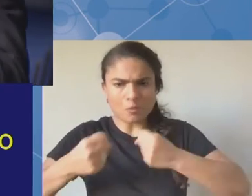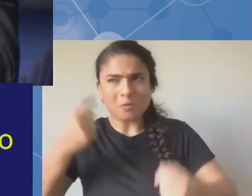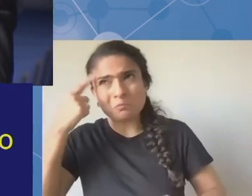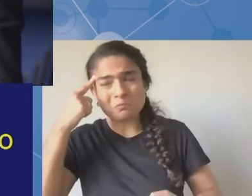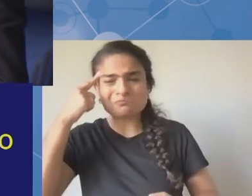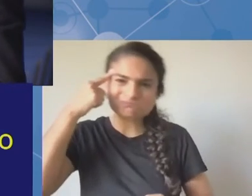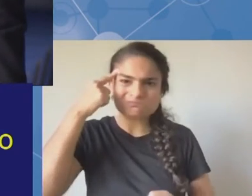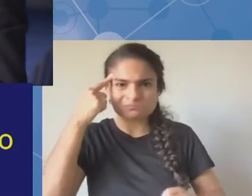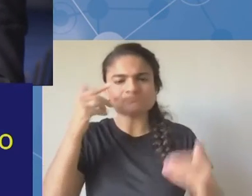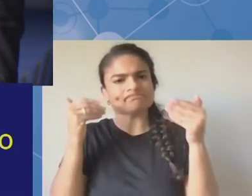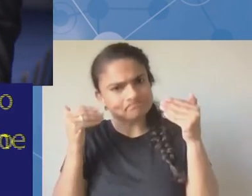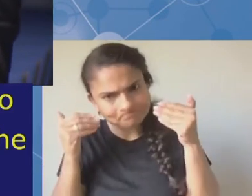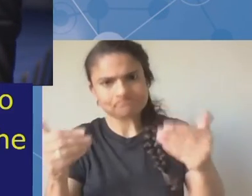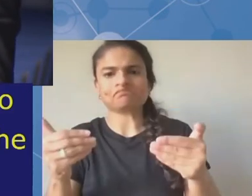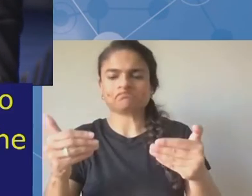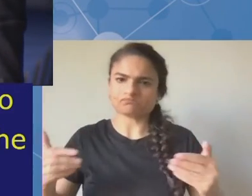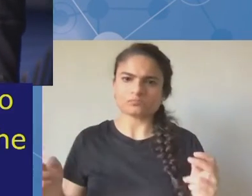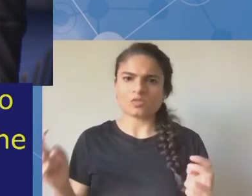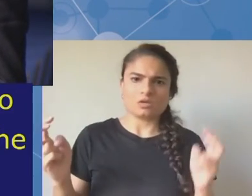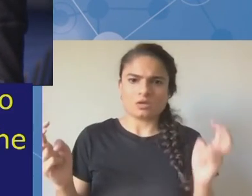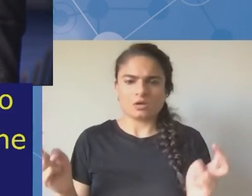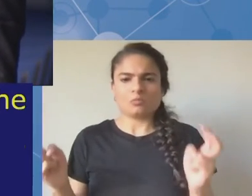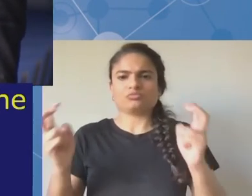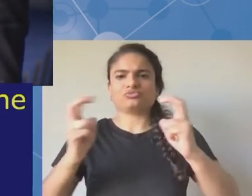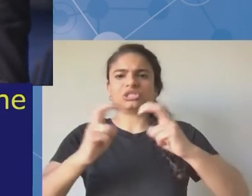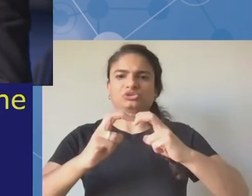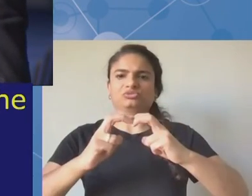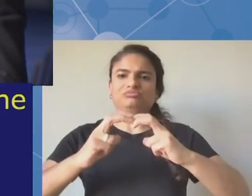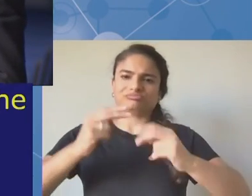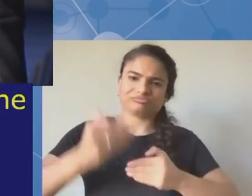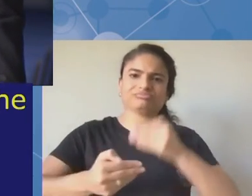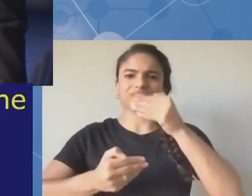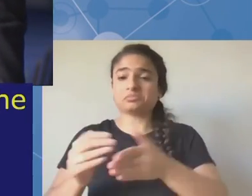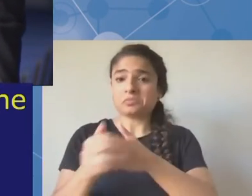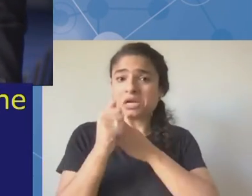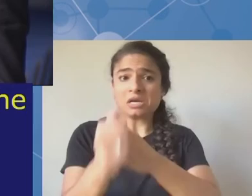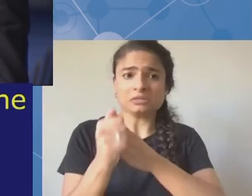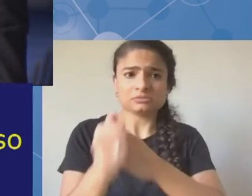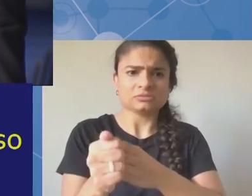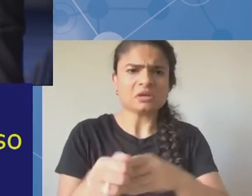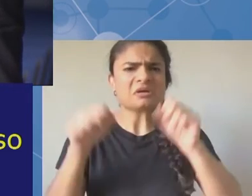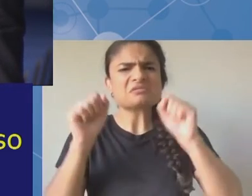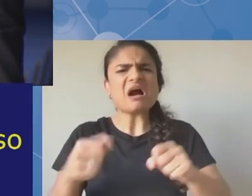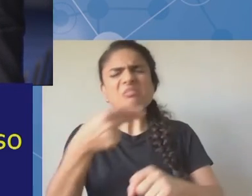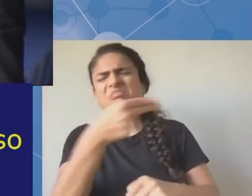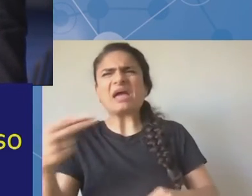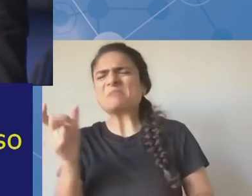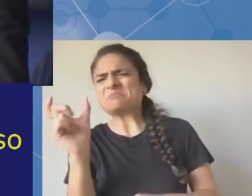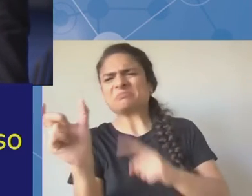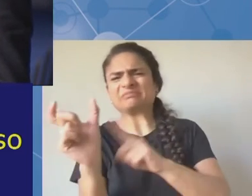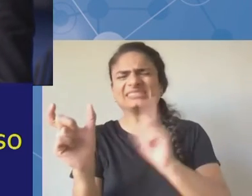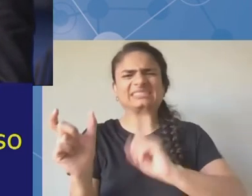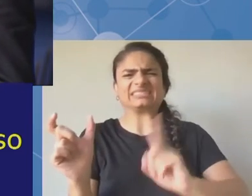de las entidades institucionales que toman las decisiones de implementación de